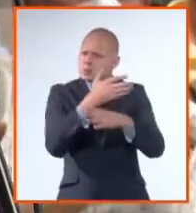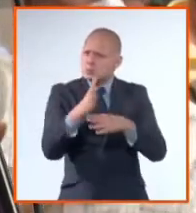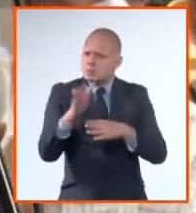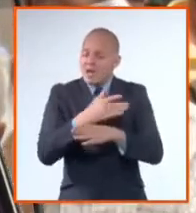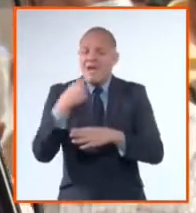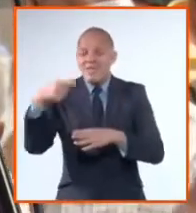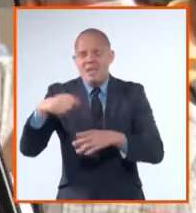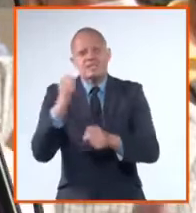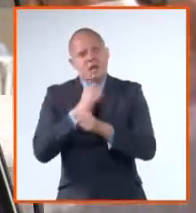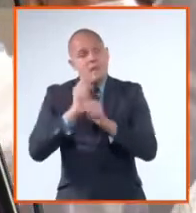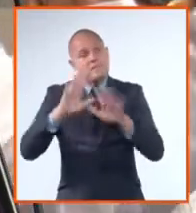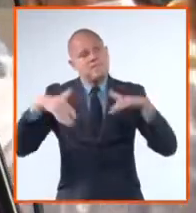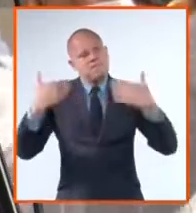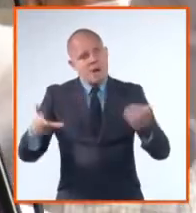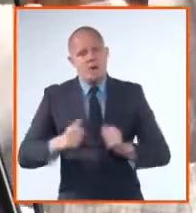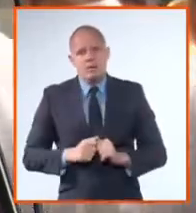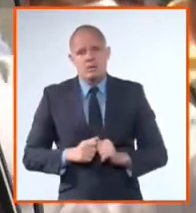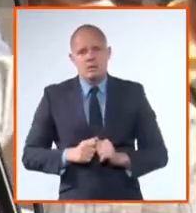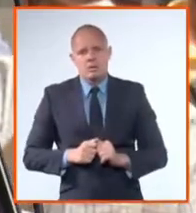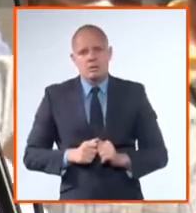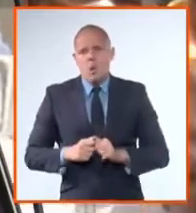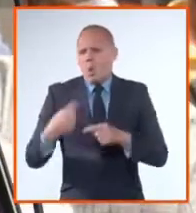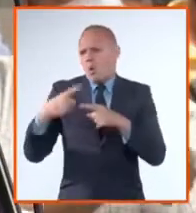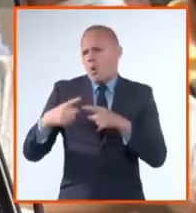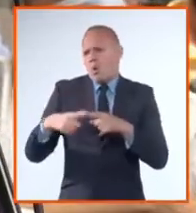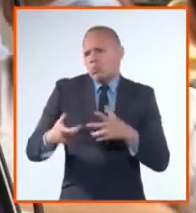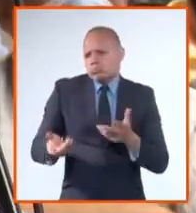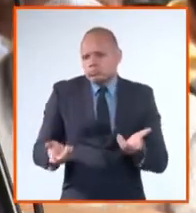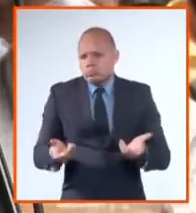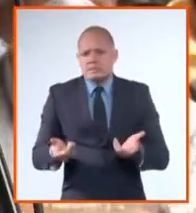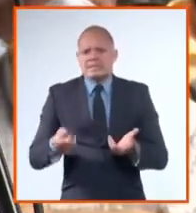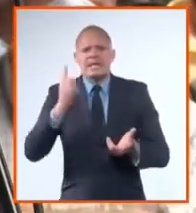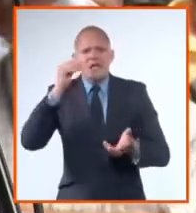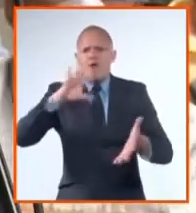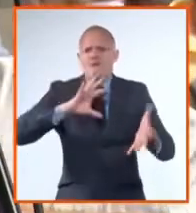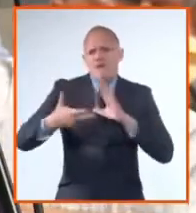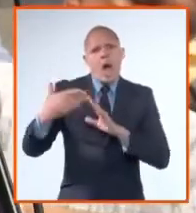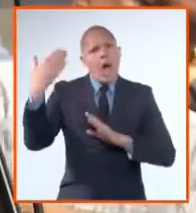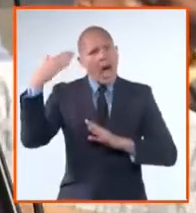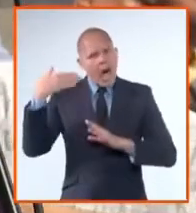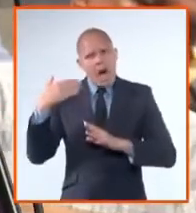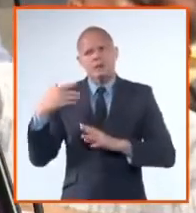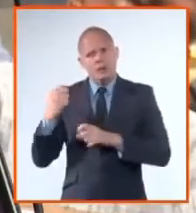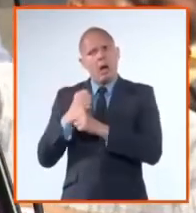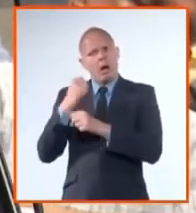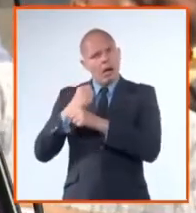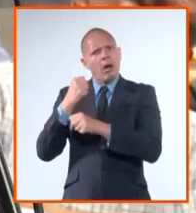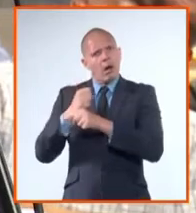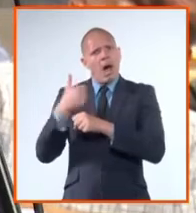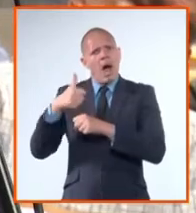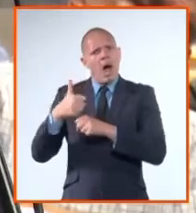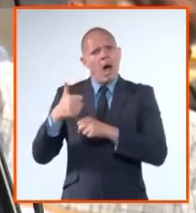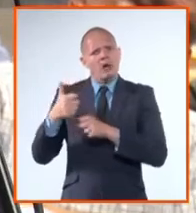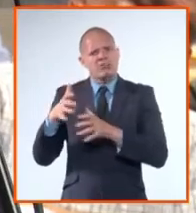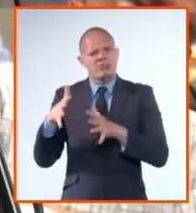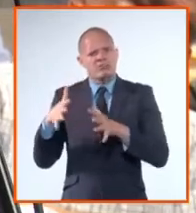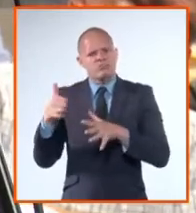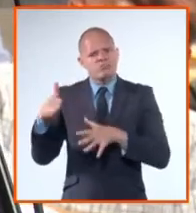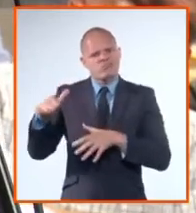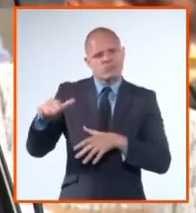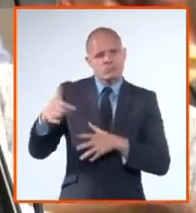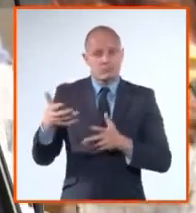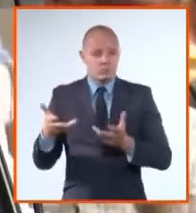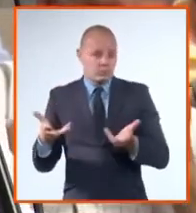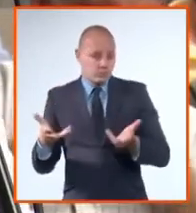papel mucho más activo y revitalizar determinados, digamos, espacios, mecanismos que en otro momento han desarrollado. Y por último, en este